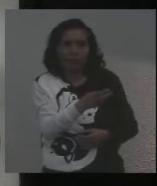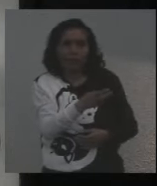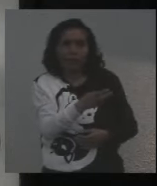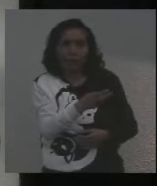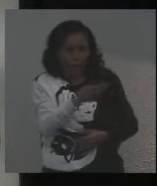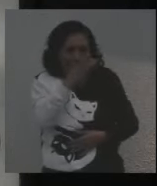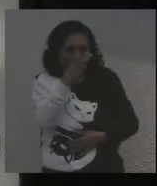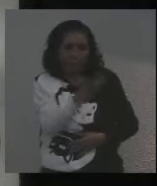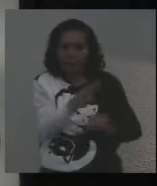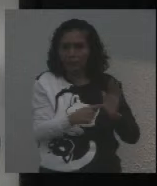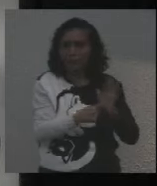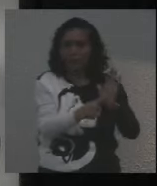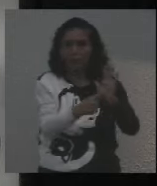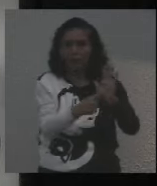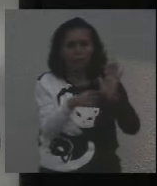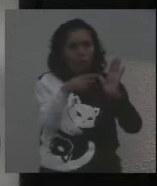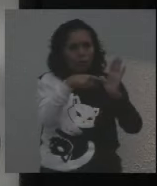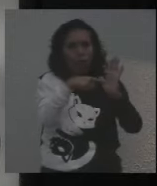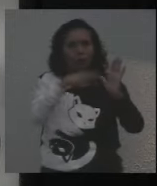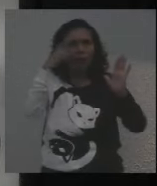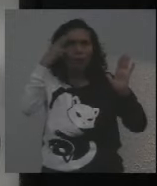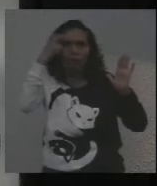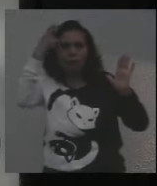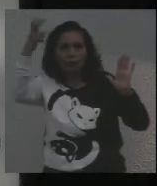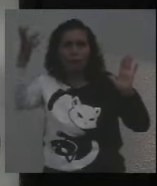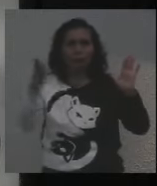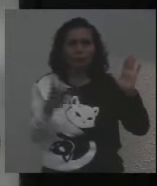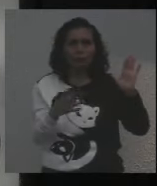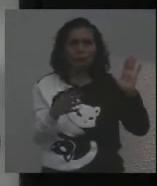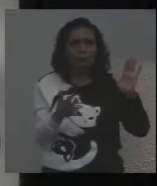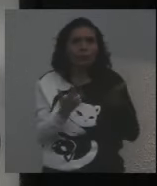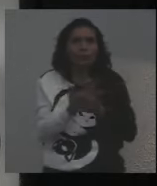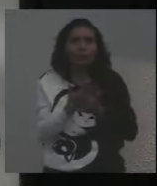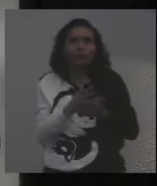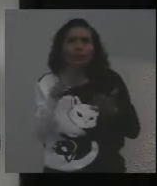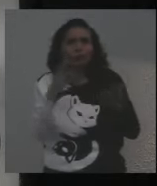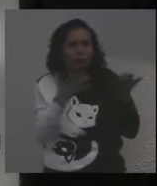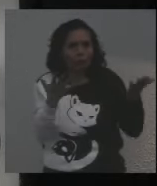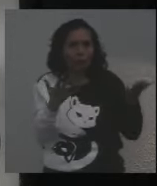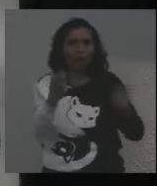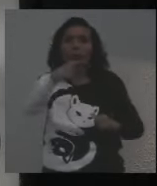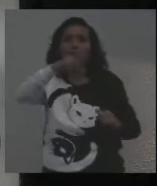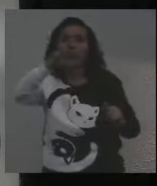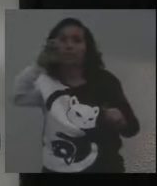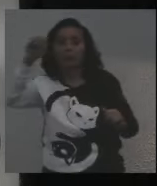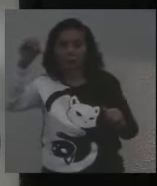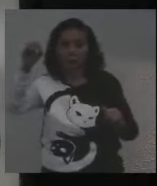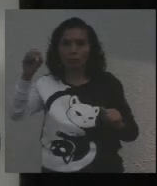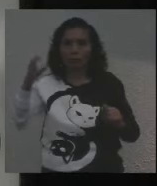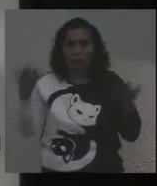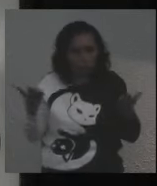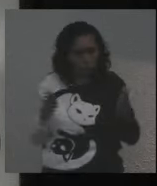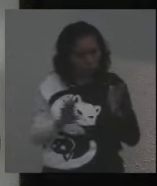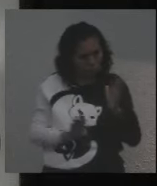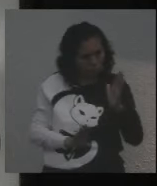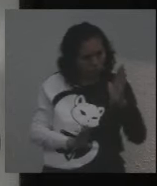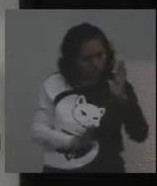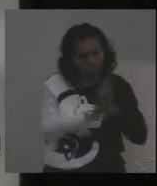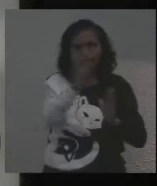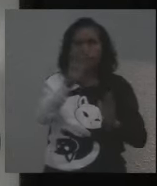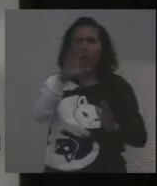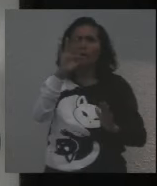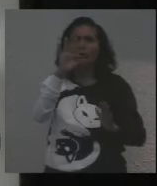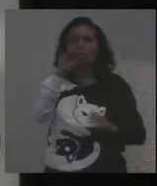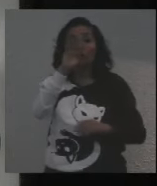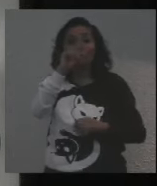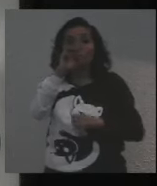tiempo contempla los sueños contempla la esperanza de su pueblo Quintana ro Claro que ha avanzado mucho en 49